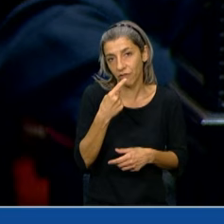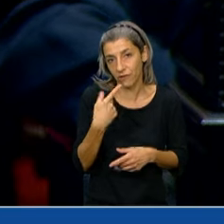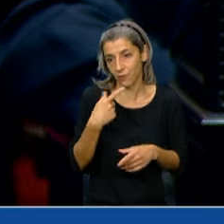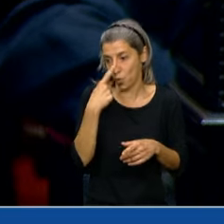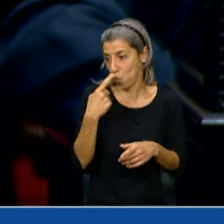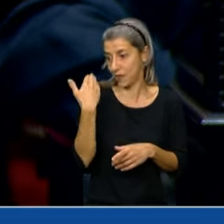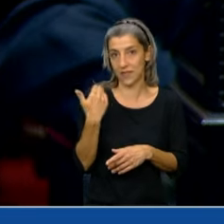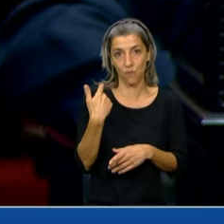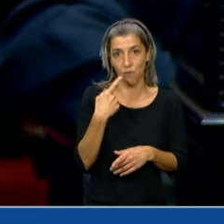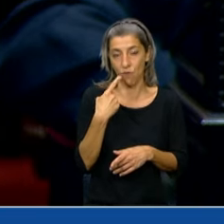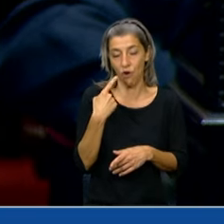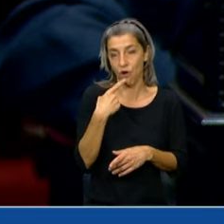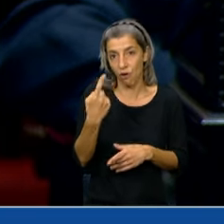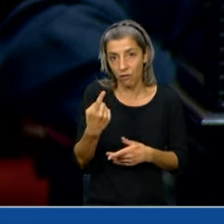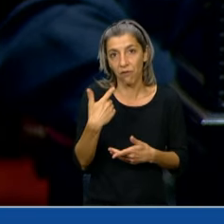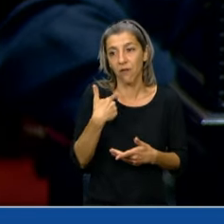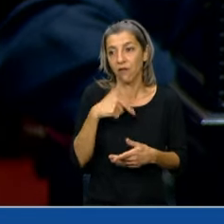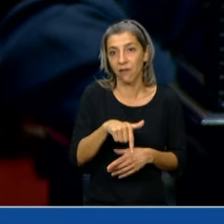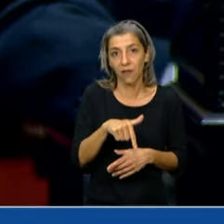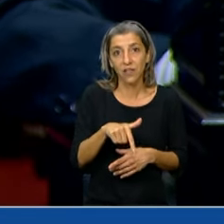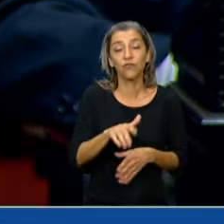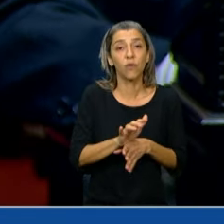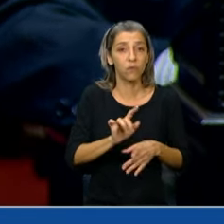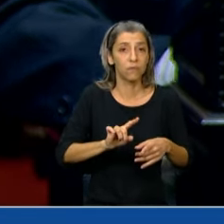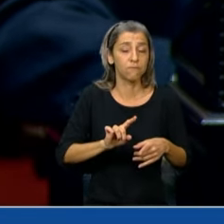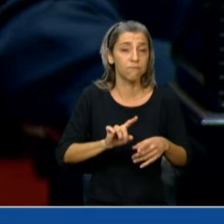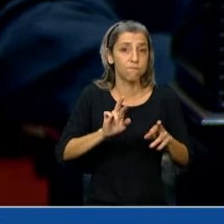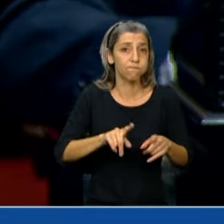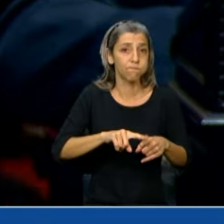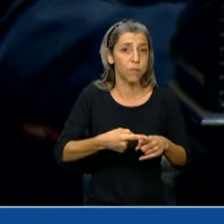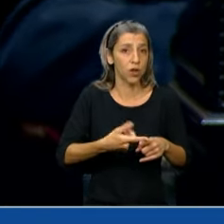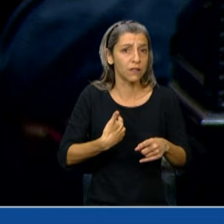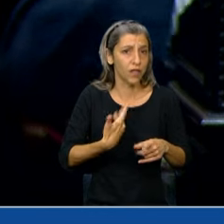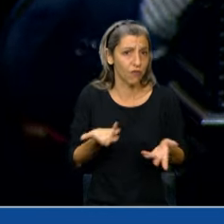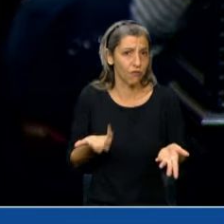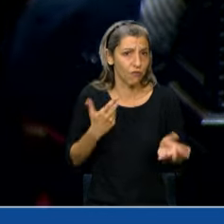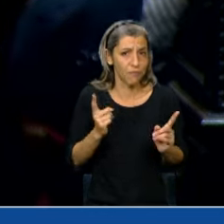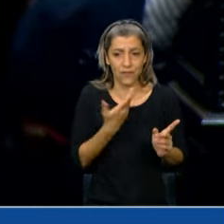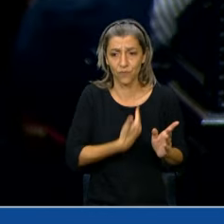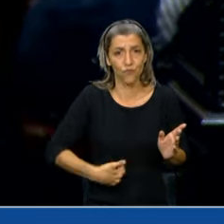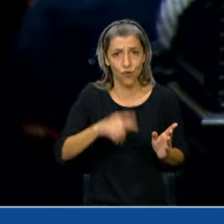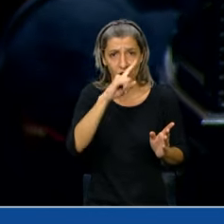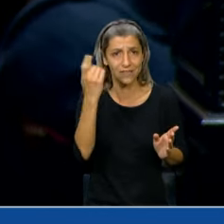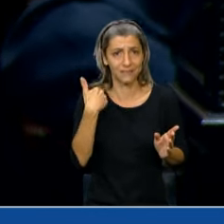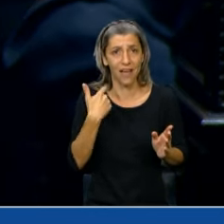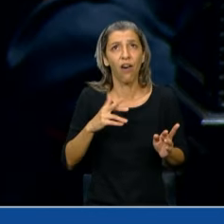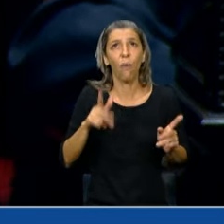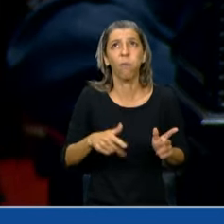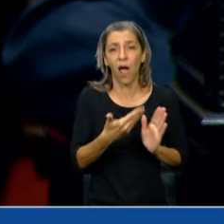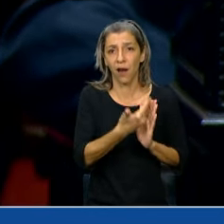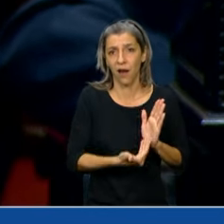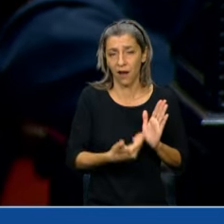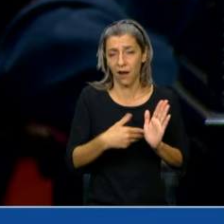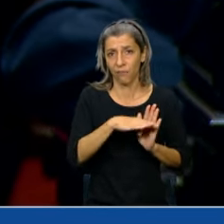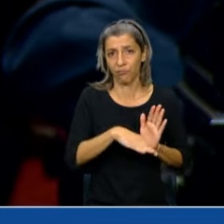dijo que esto es una política de estado va a ser una política de estado bueno empezamos dis sintiendo porque para una